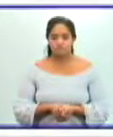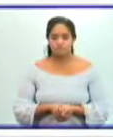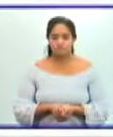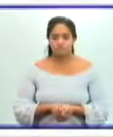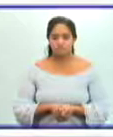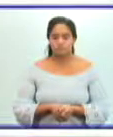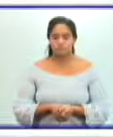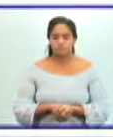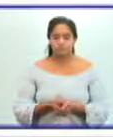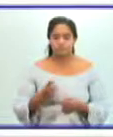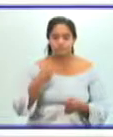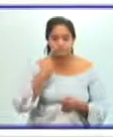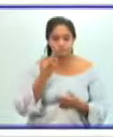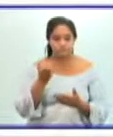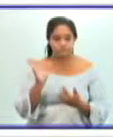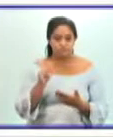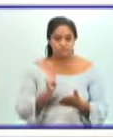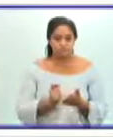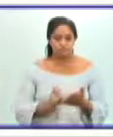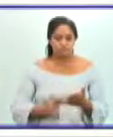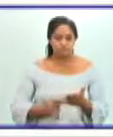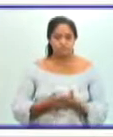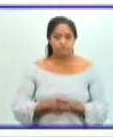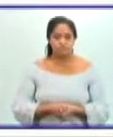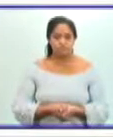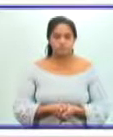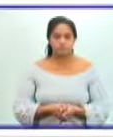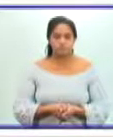que copies esta actividad.